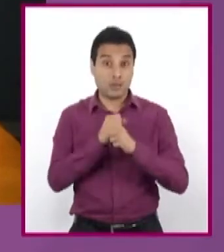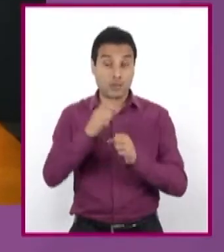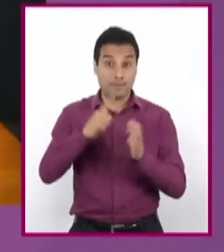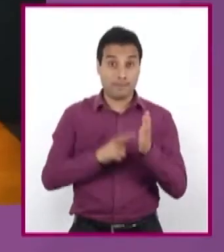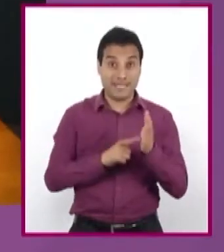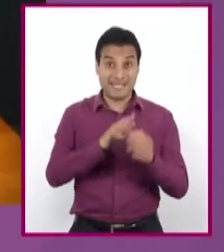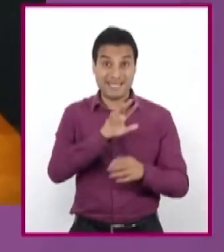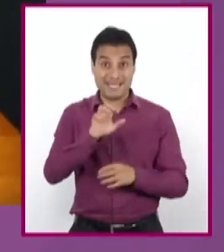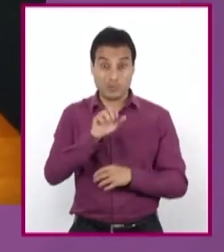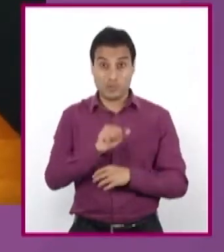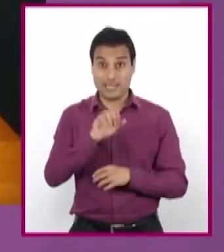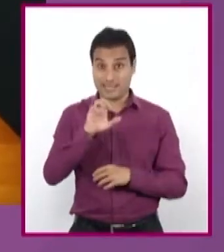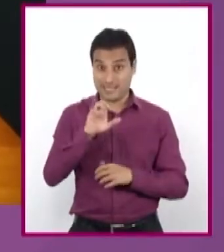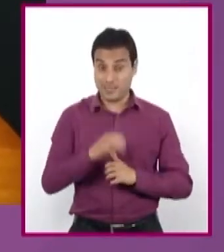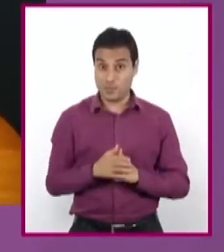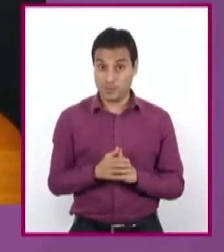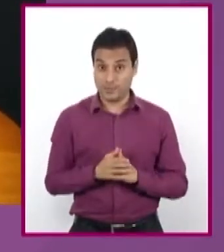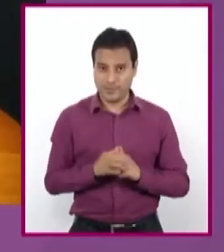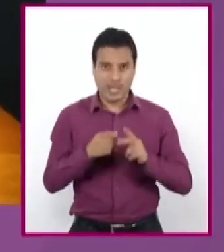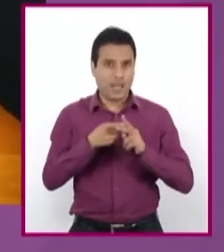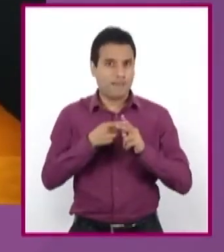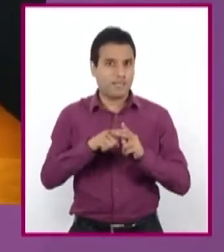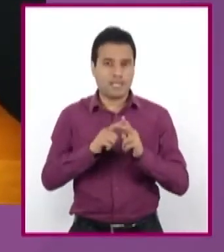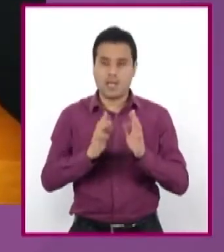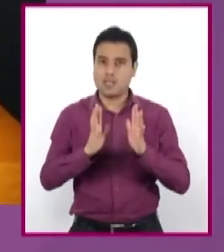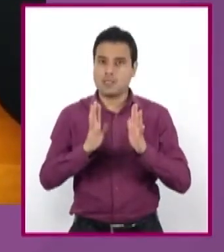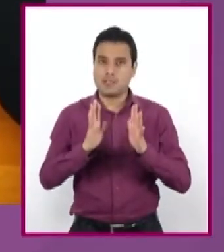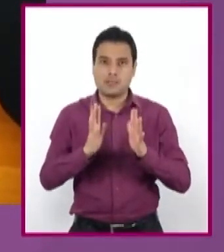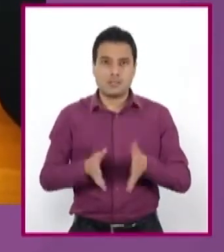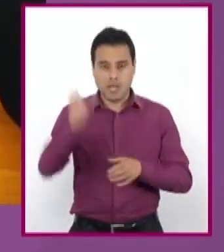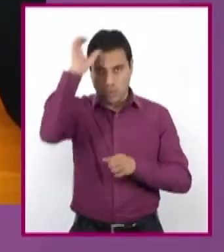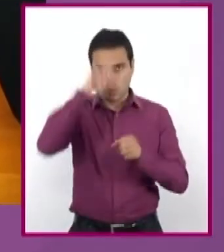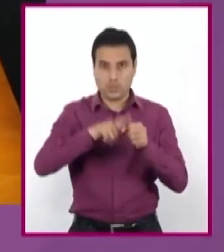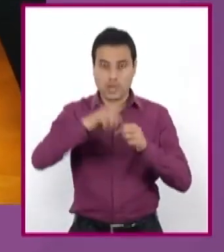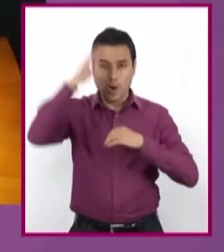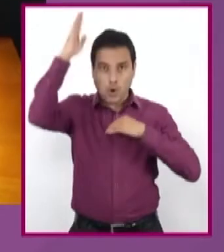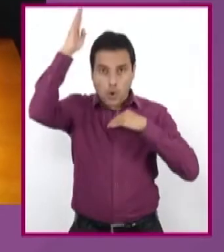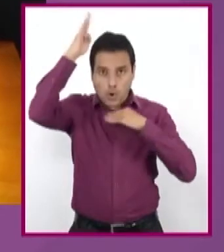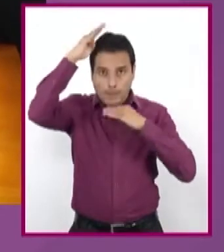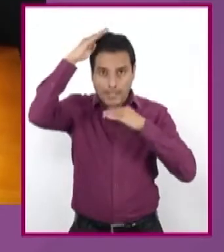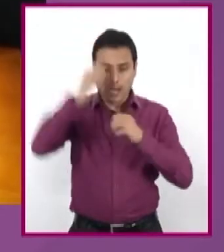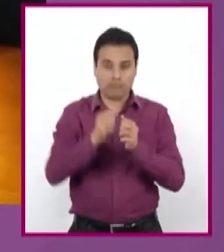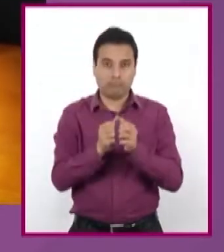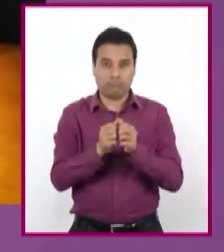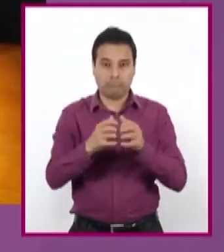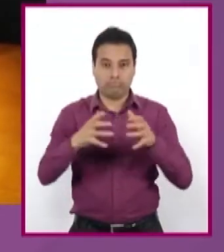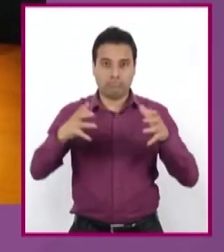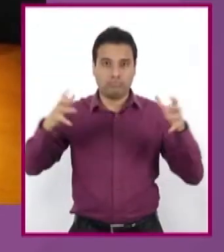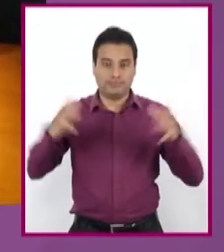1500 antes de nuestra era, comenzó el desarrollo de la cultura olmeca.